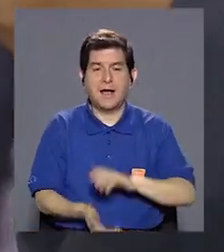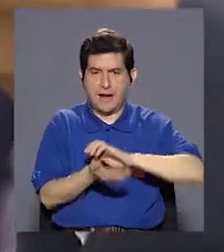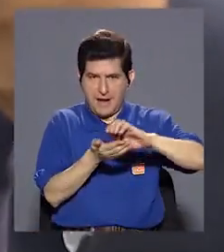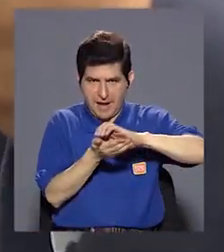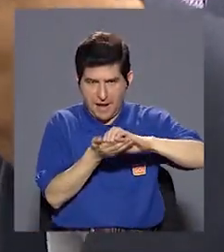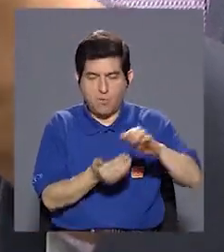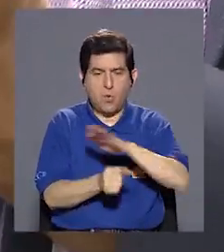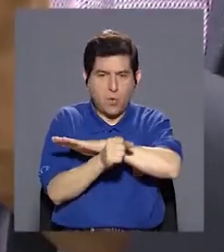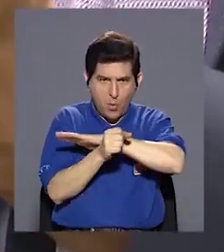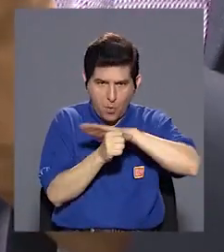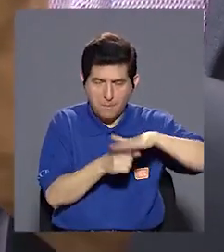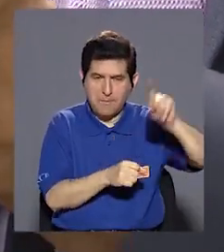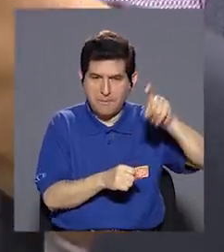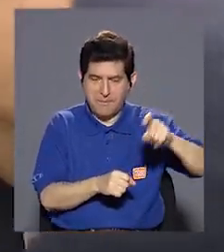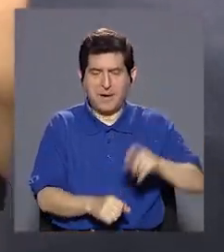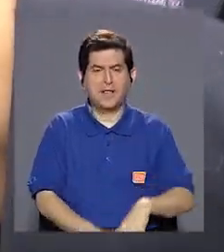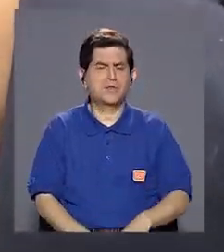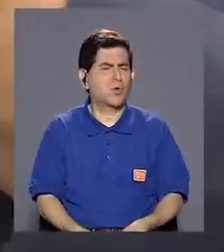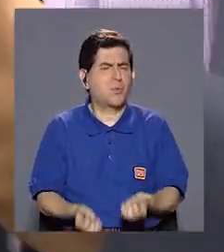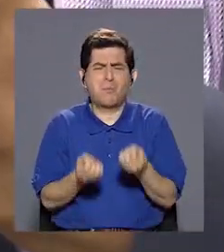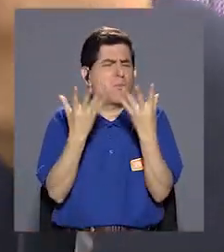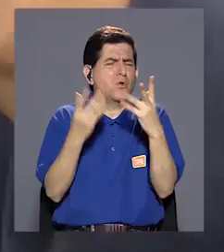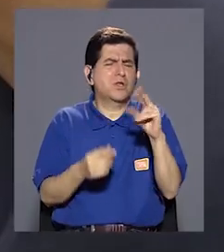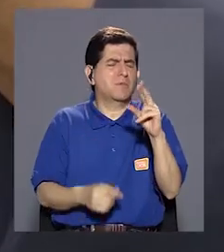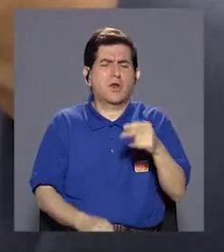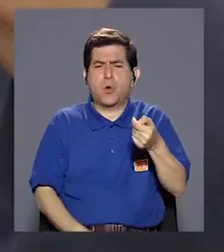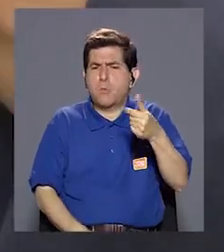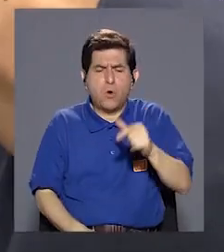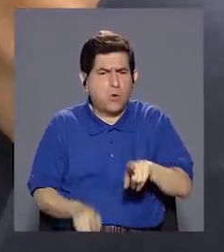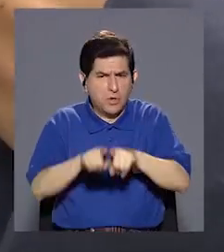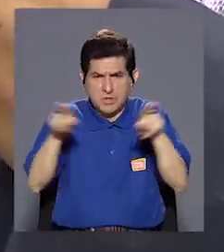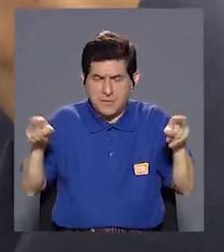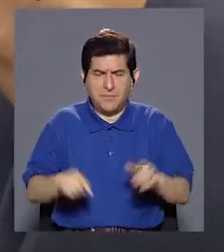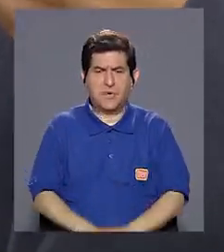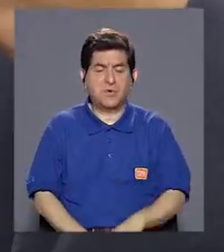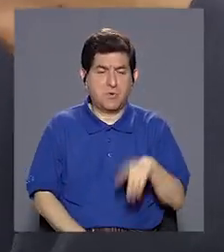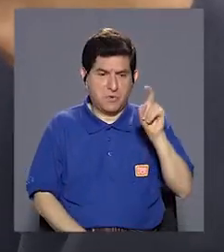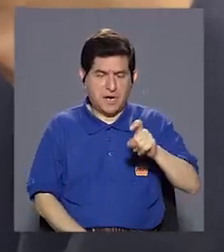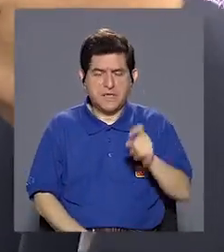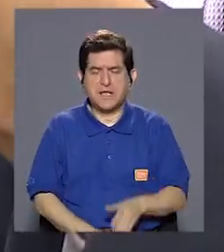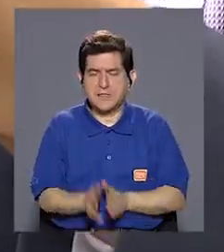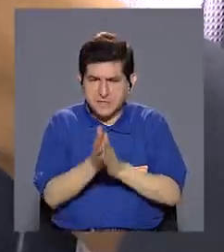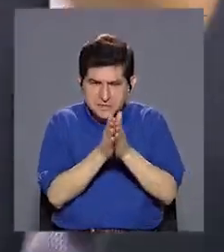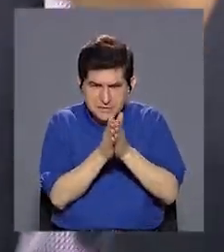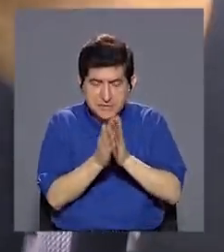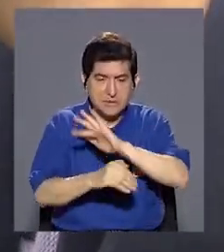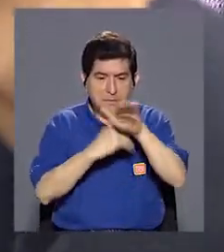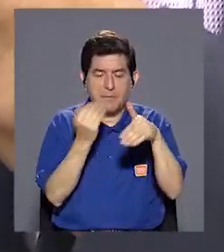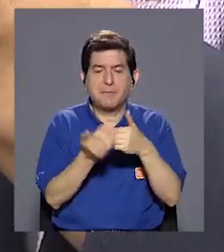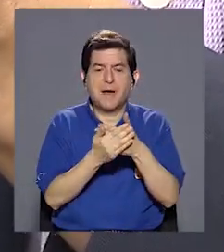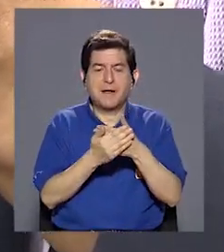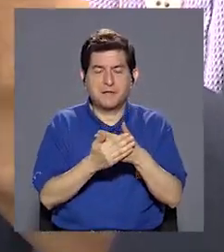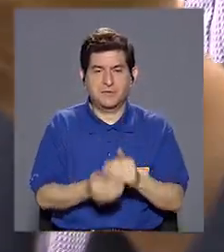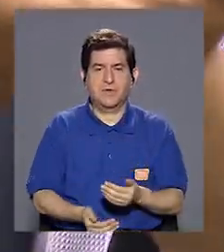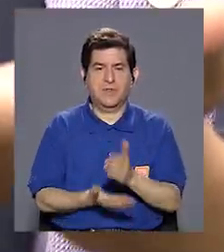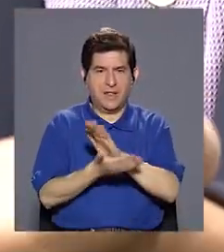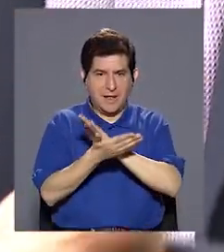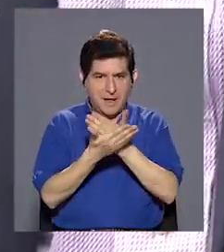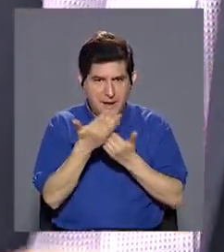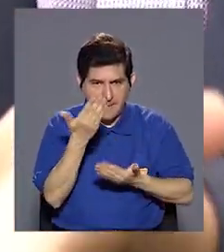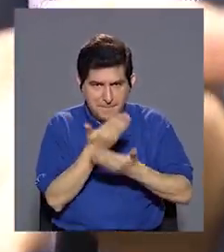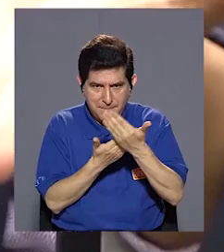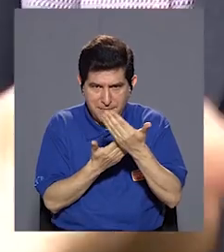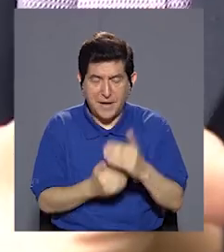que ser una cantidad suficiente de jabón, no, ni mucha ni poquita, o sea, generalmente para hacer una espuma suficiente y para cubrir todas las superficies de las manos. Yo